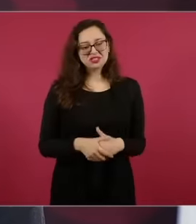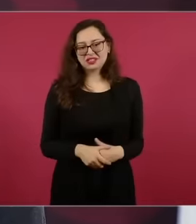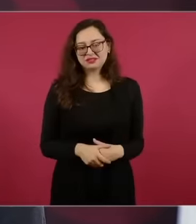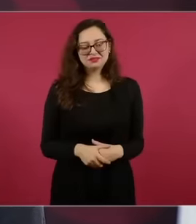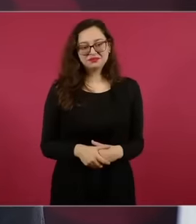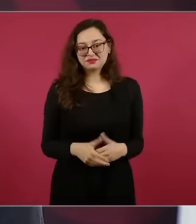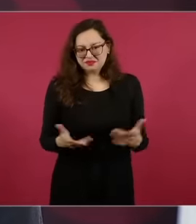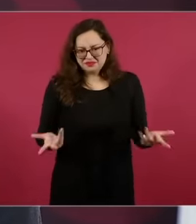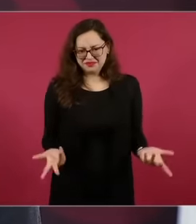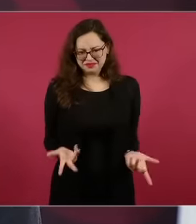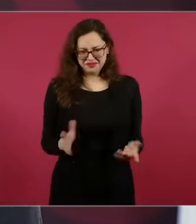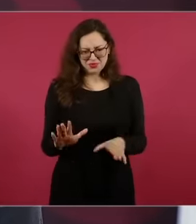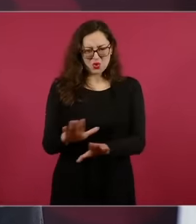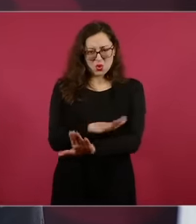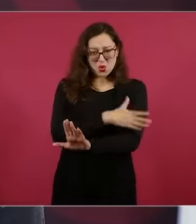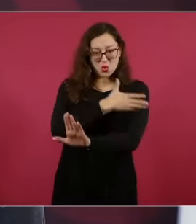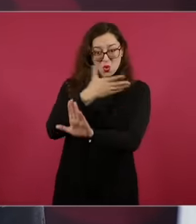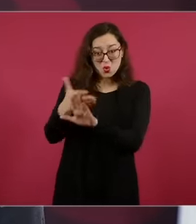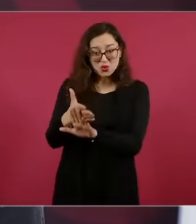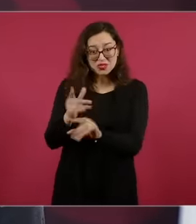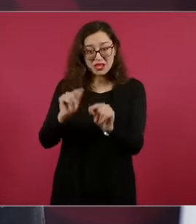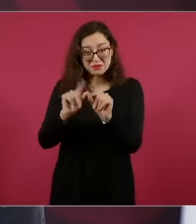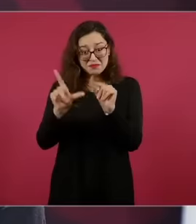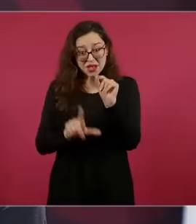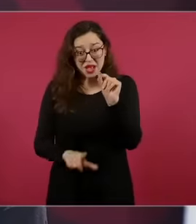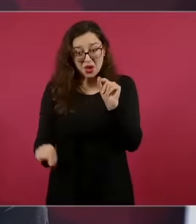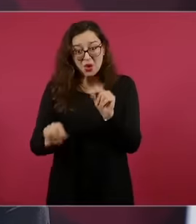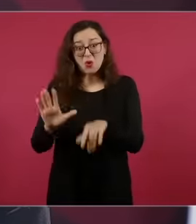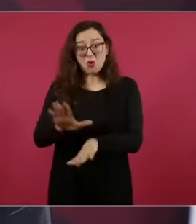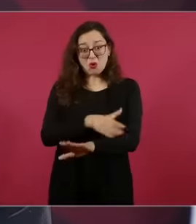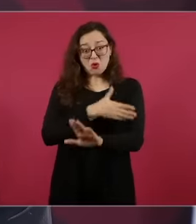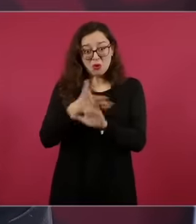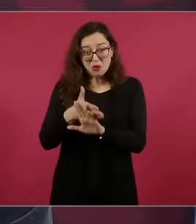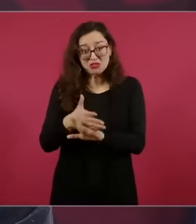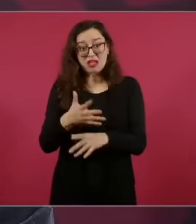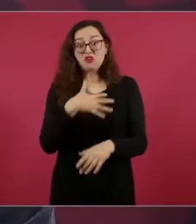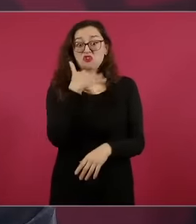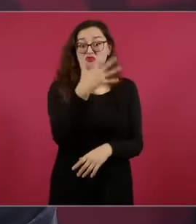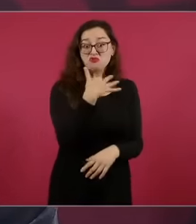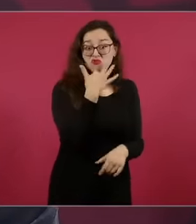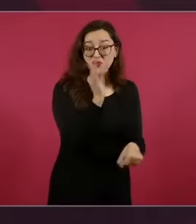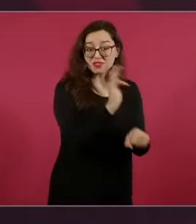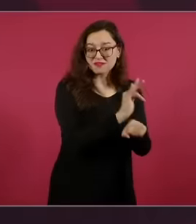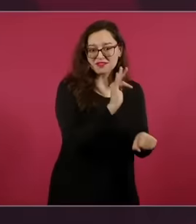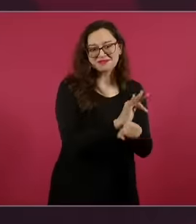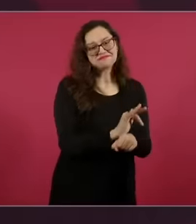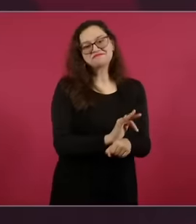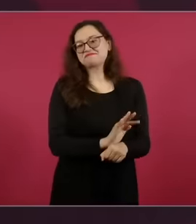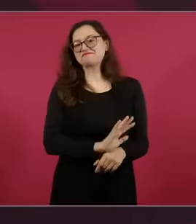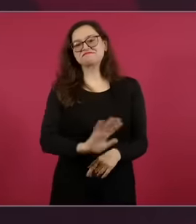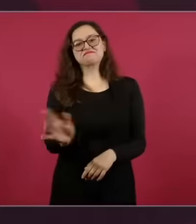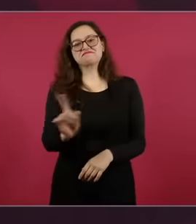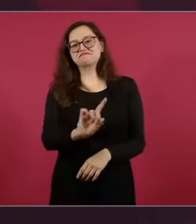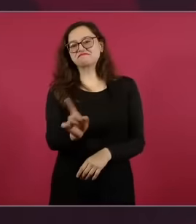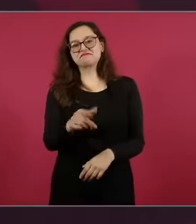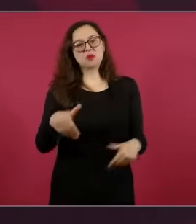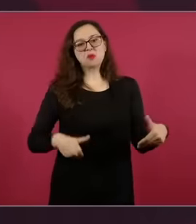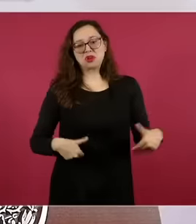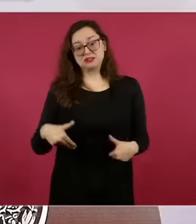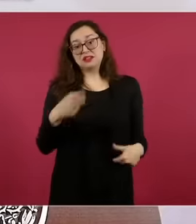todo aquello que signifique mantener un régimen de corrupción. Y eso es lo que han hecho